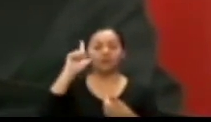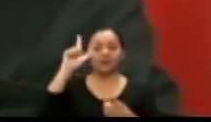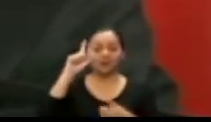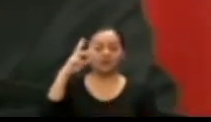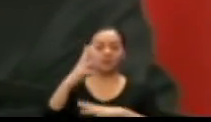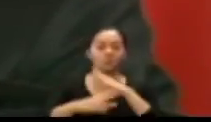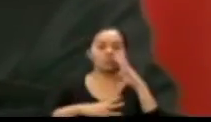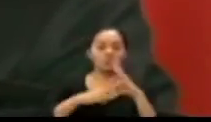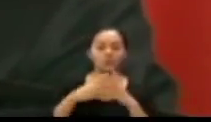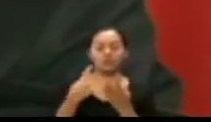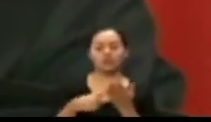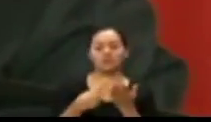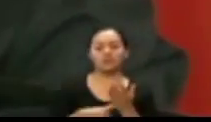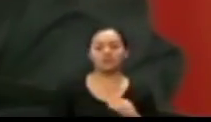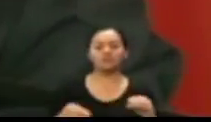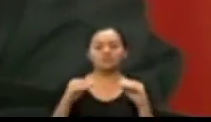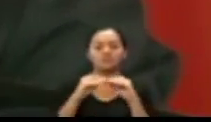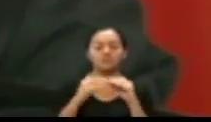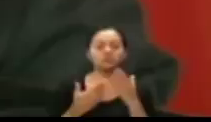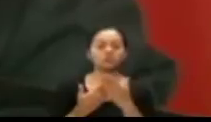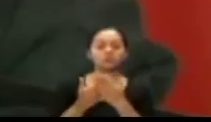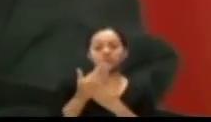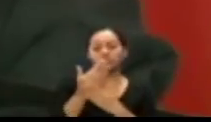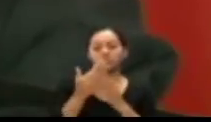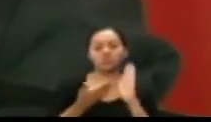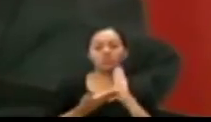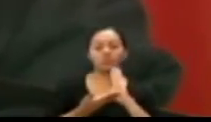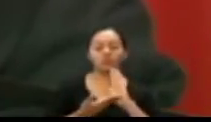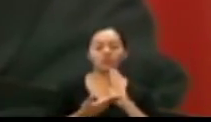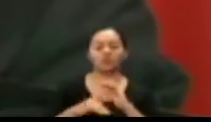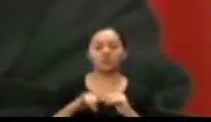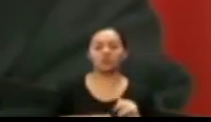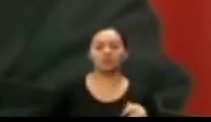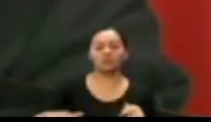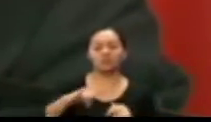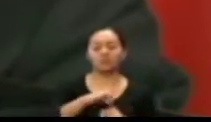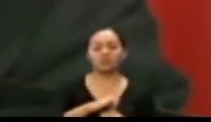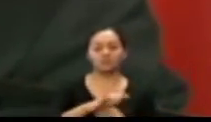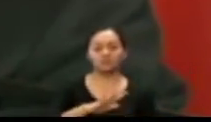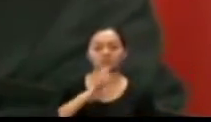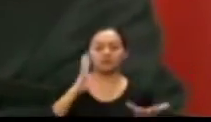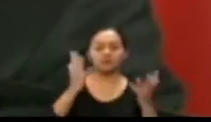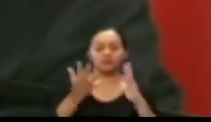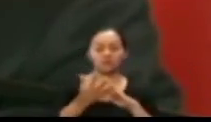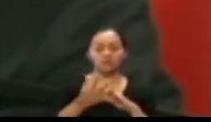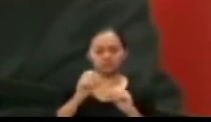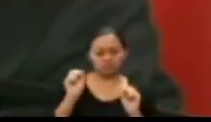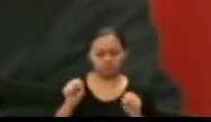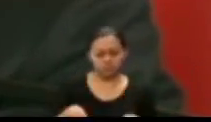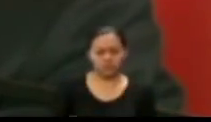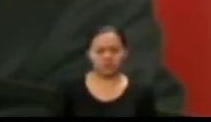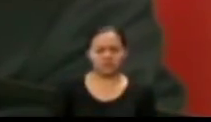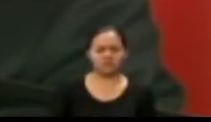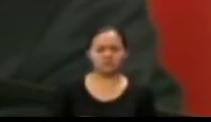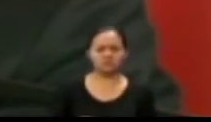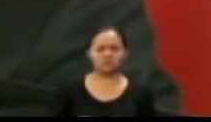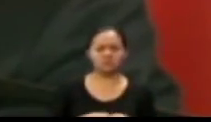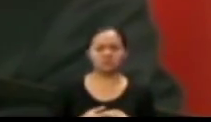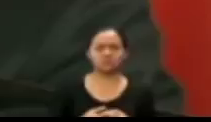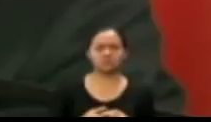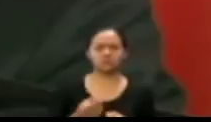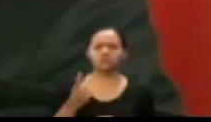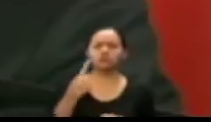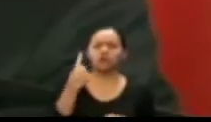mundo debatan sobre estos nuevos modelos de democracia en revolución, que sí son posibles, que con